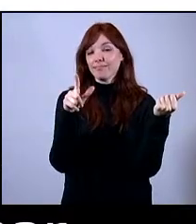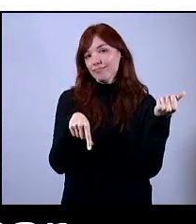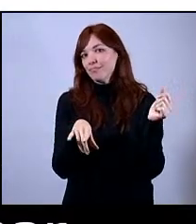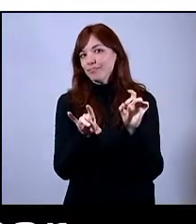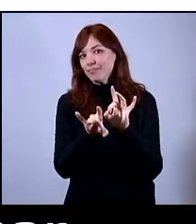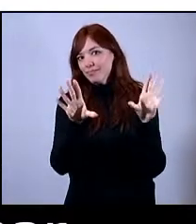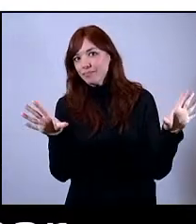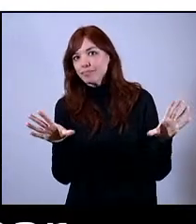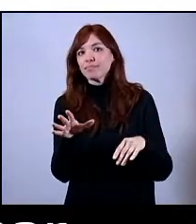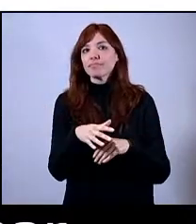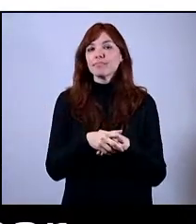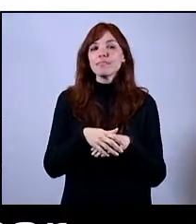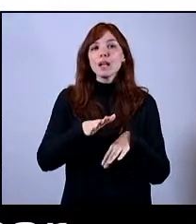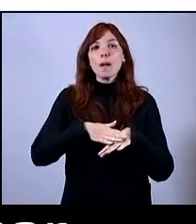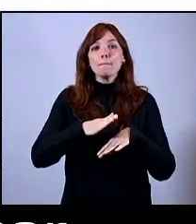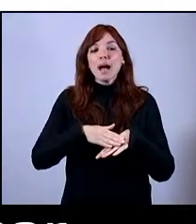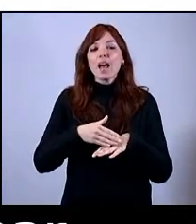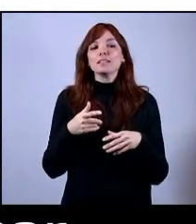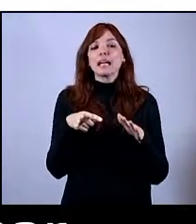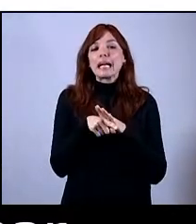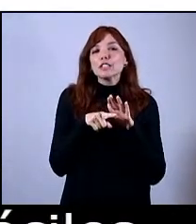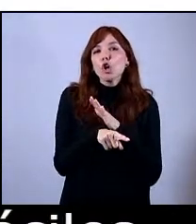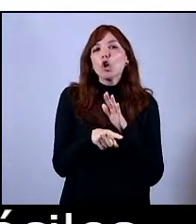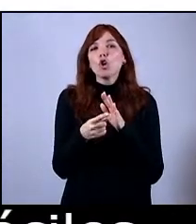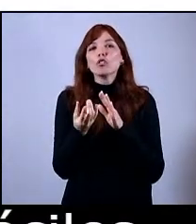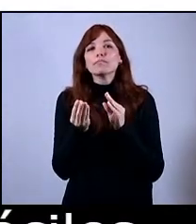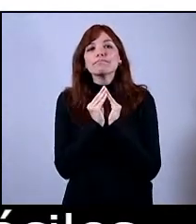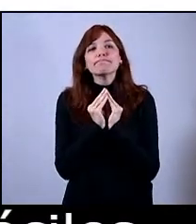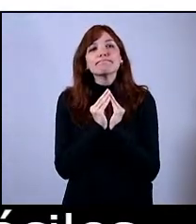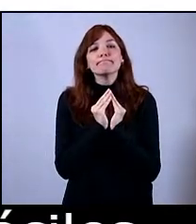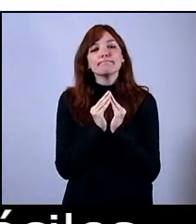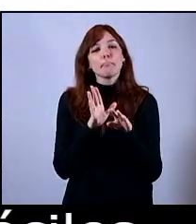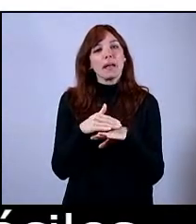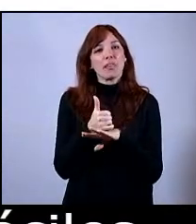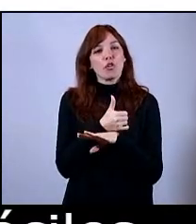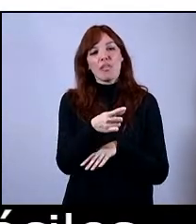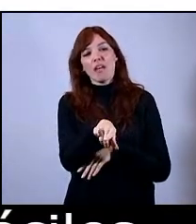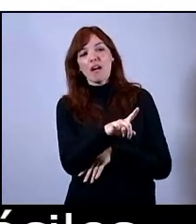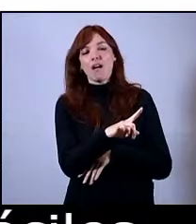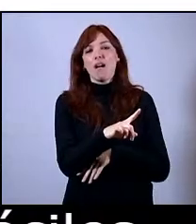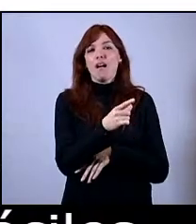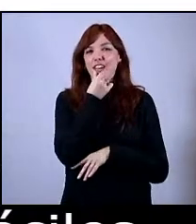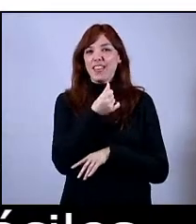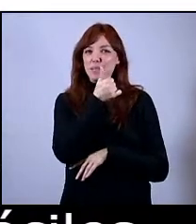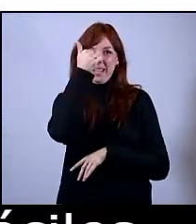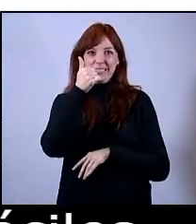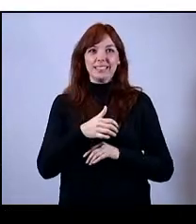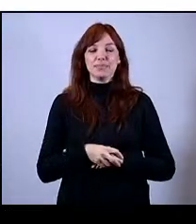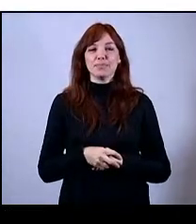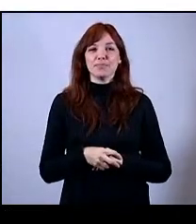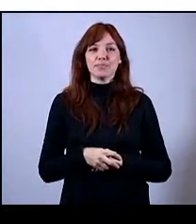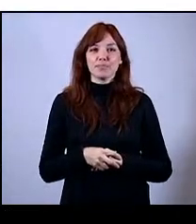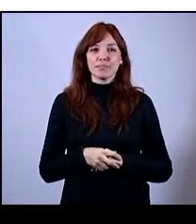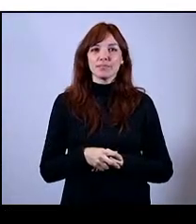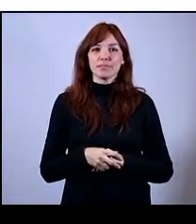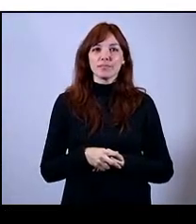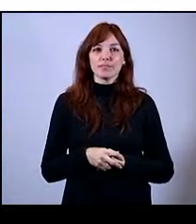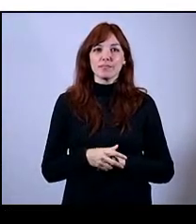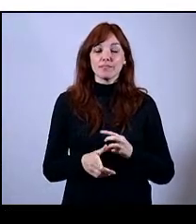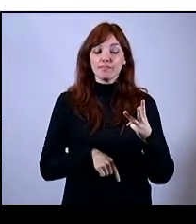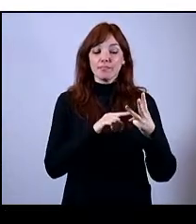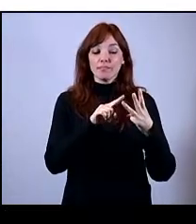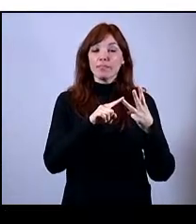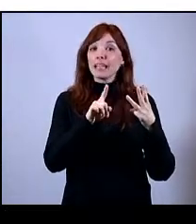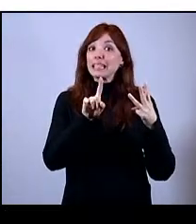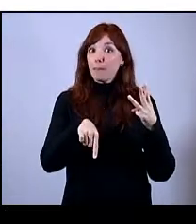evidentemente, para hacer más fáciles las gestiones a nuestros ciudadanos. Por otra parte, también he informado al